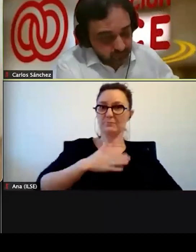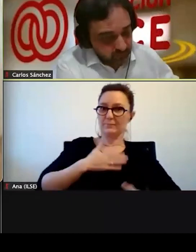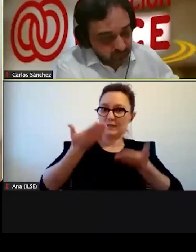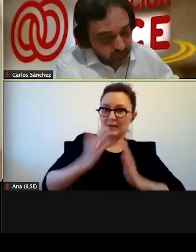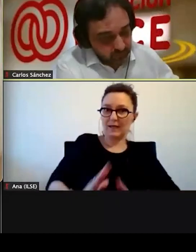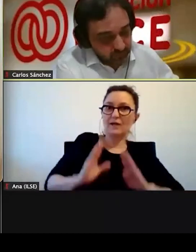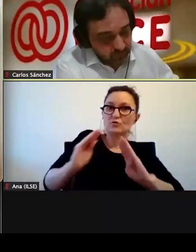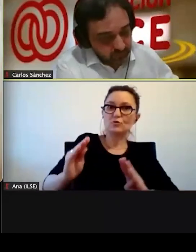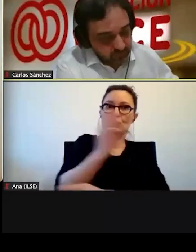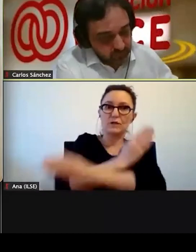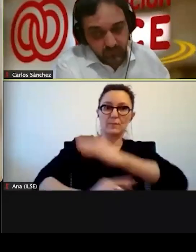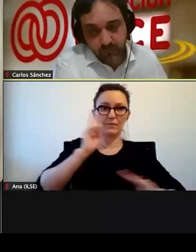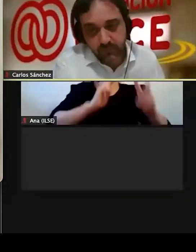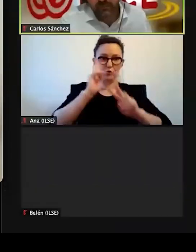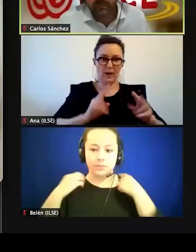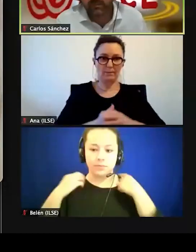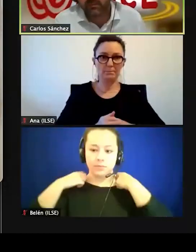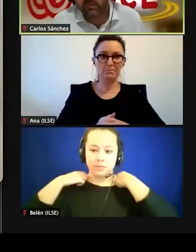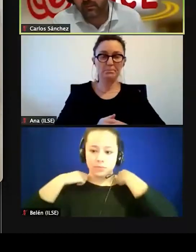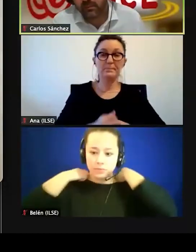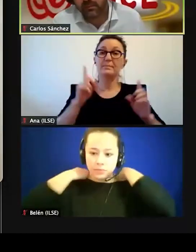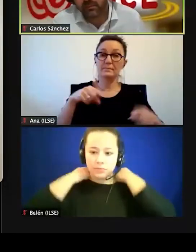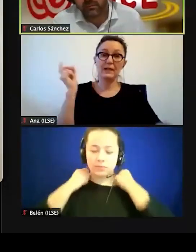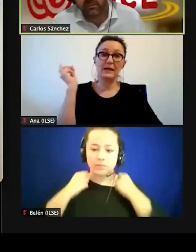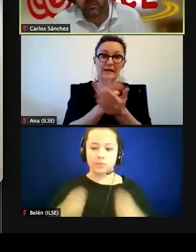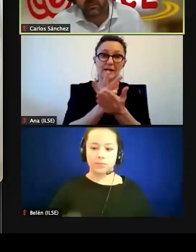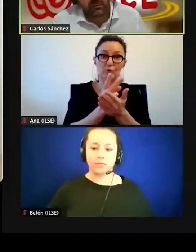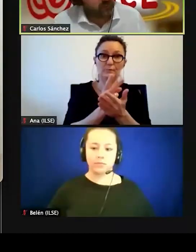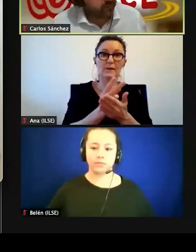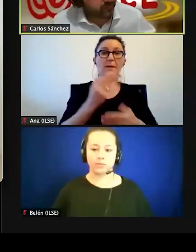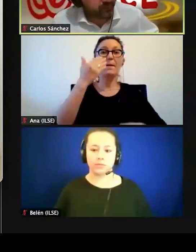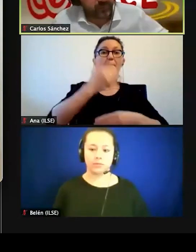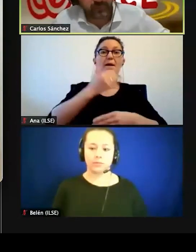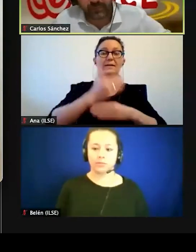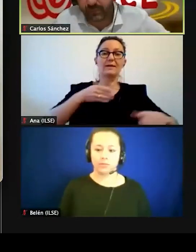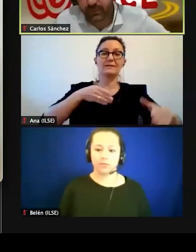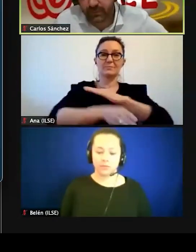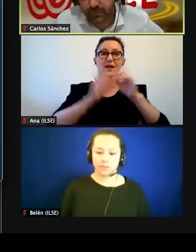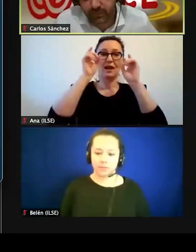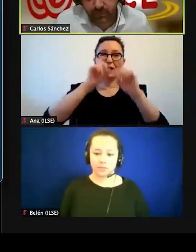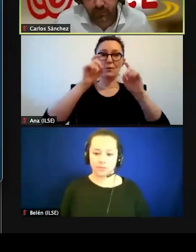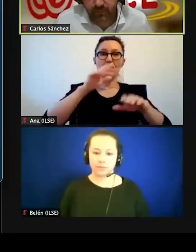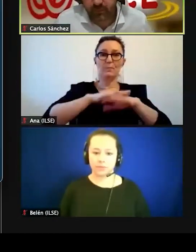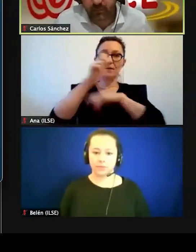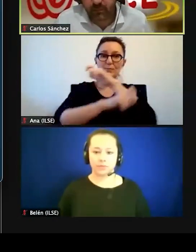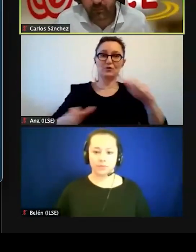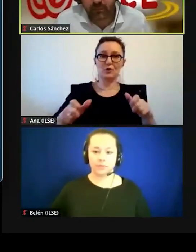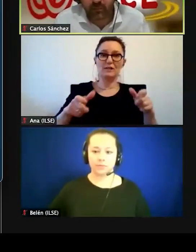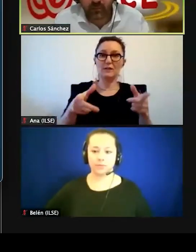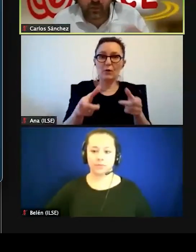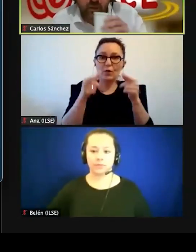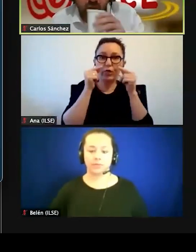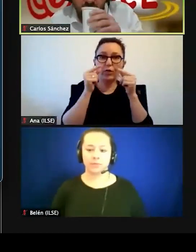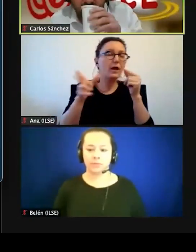discapacidad visual, y un reto: eliminar las barreras de acceso a la educación para personas con baja visión y